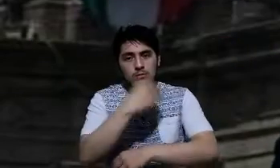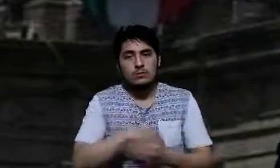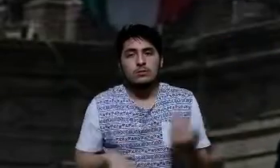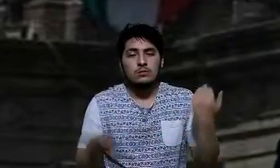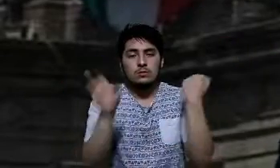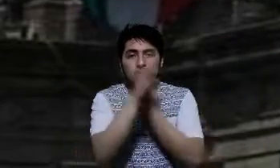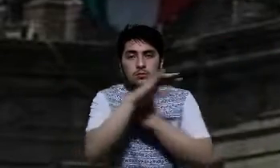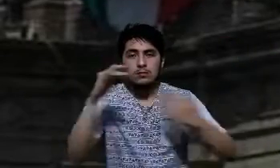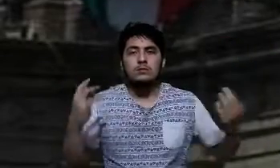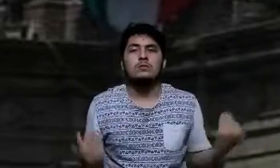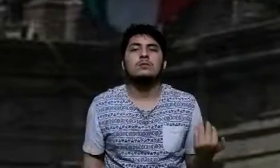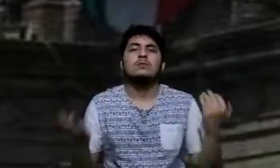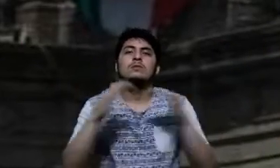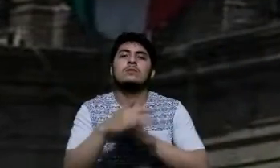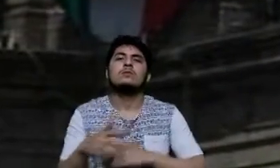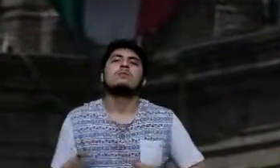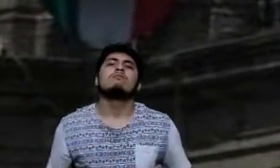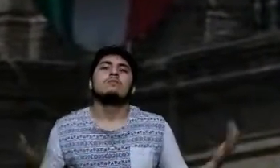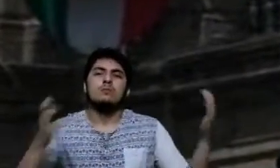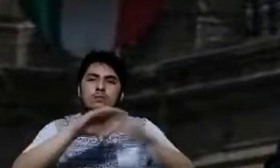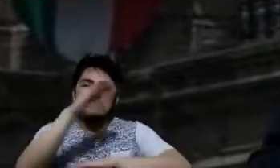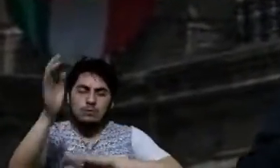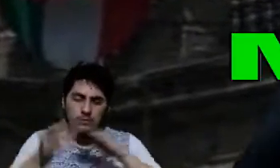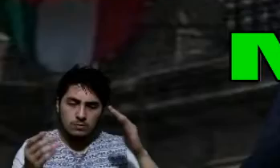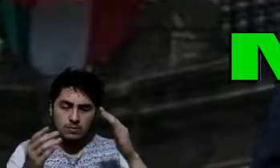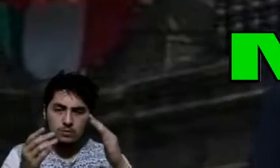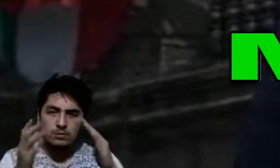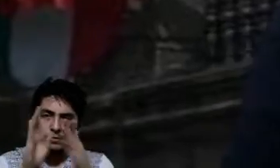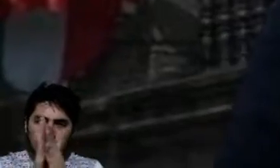Venezuela. ¿Qué perdón?